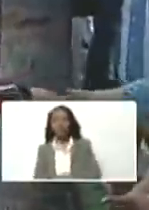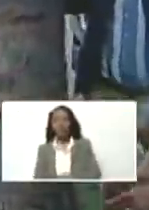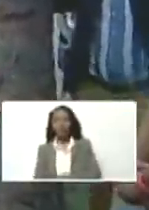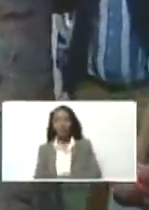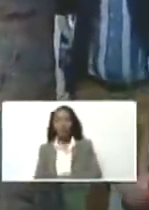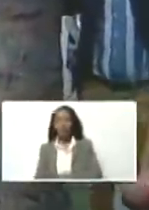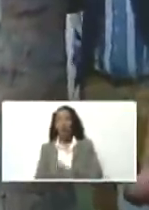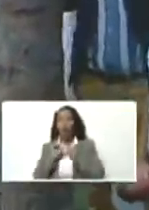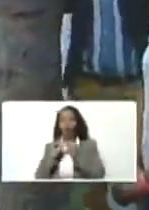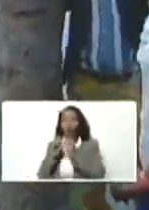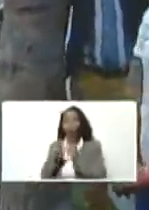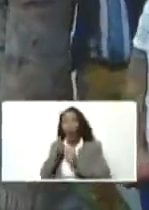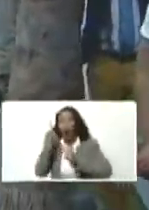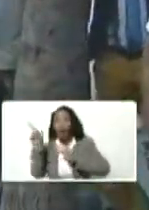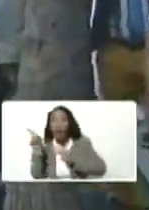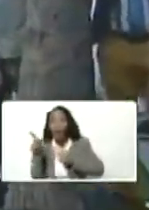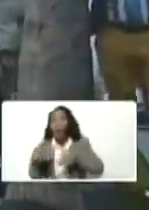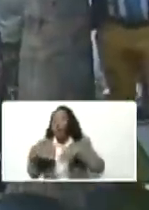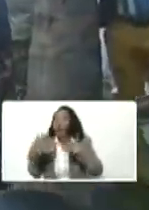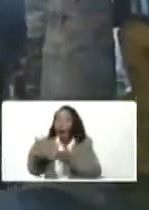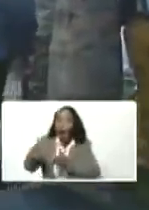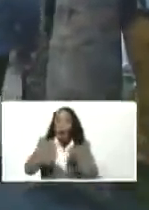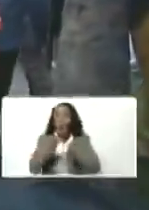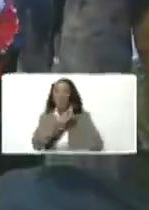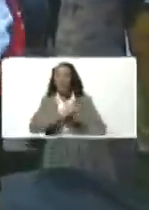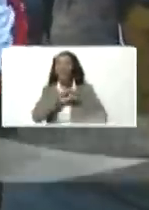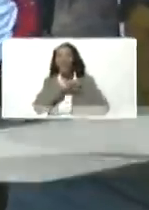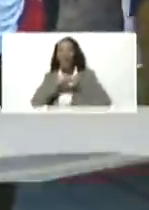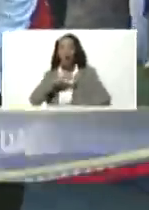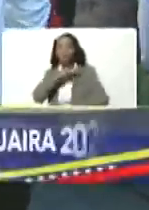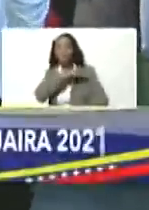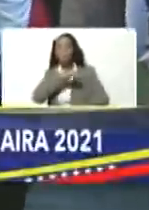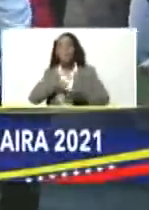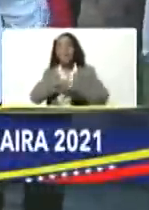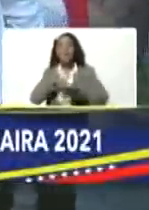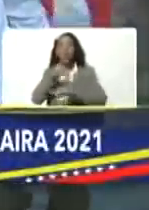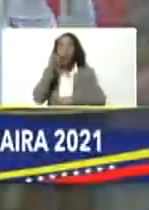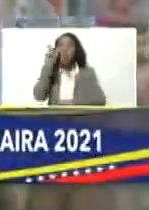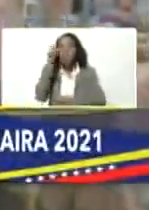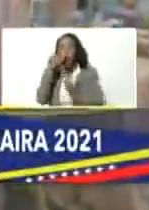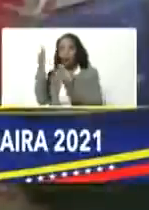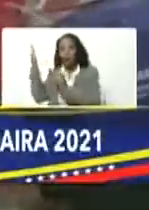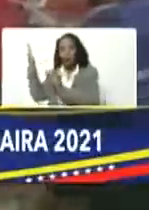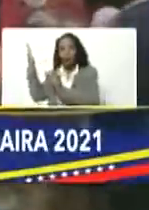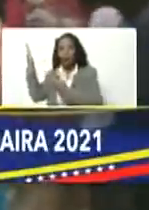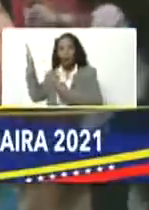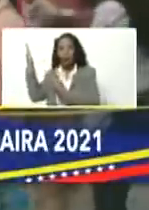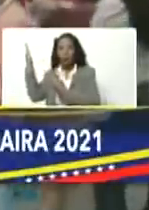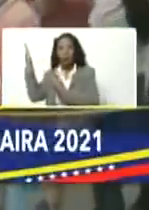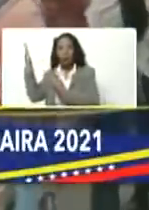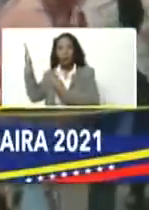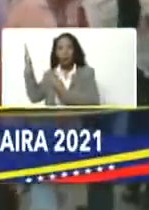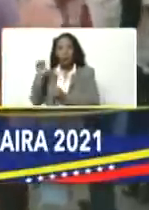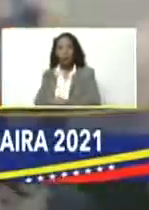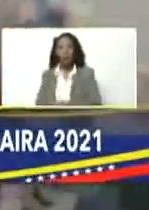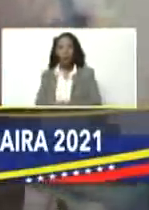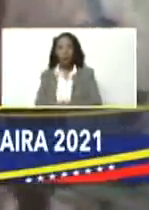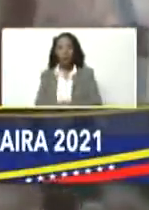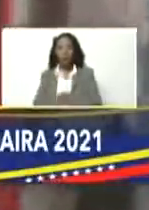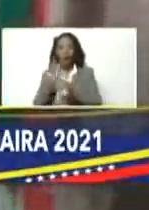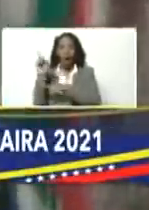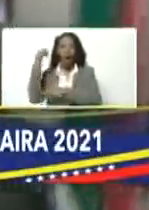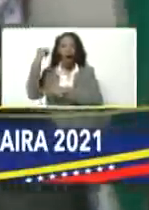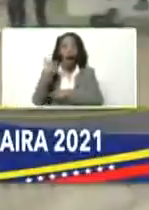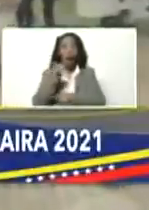para allá. ¿Cuál es la ruta, señor ministro Márquez? Cuidado, mi presidente. Bueno, presidente, aquí